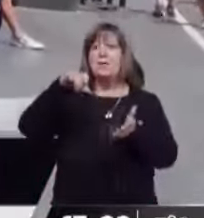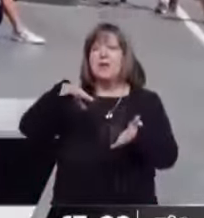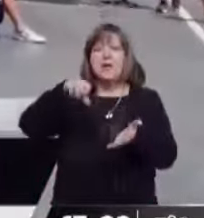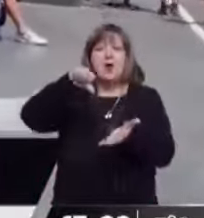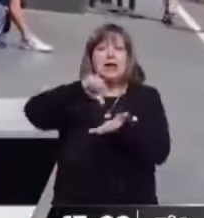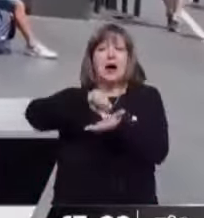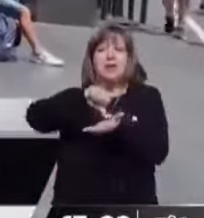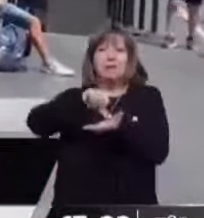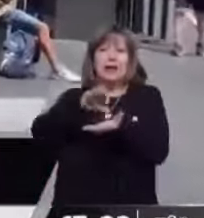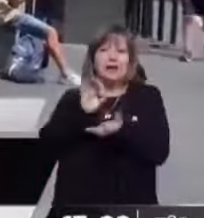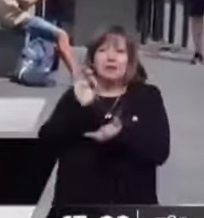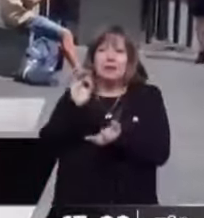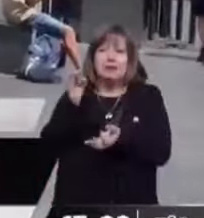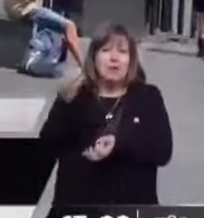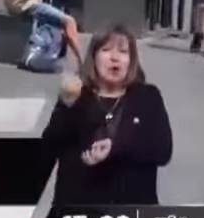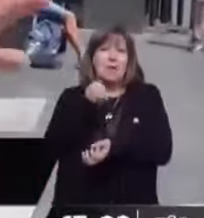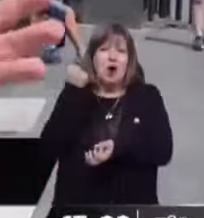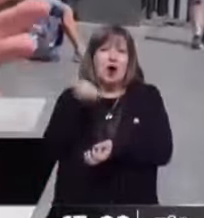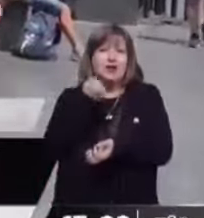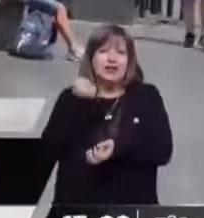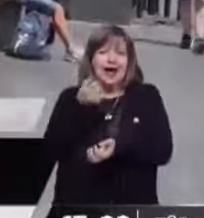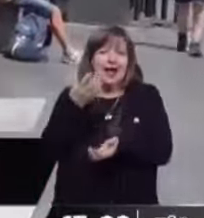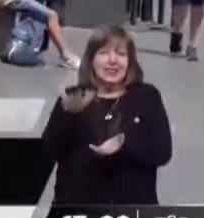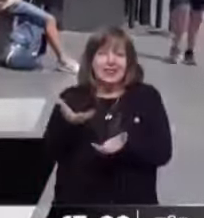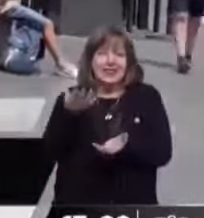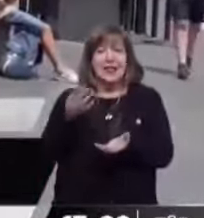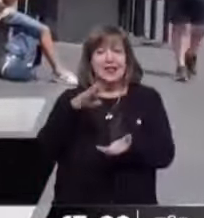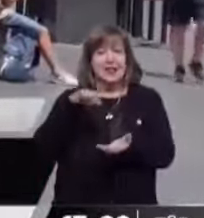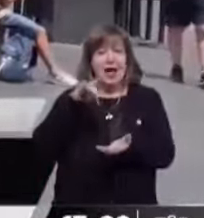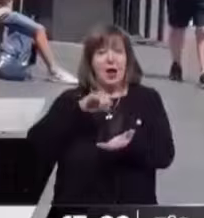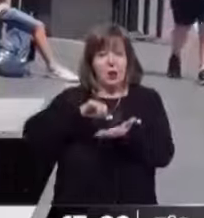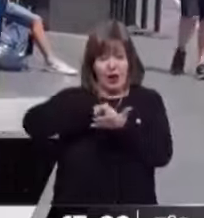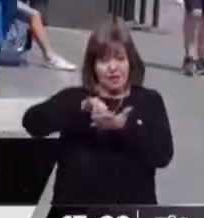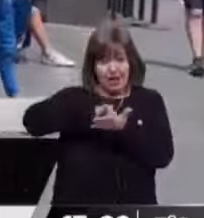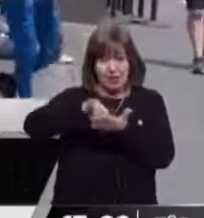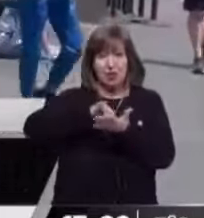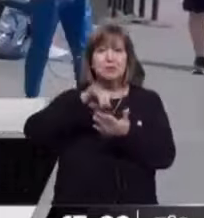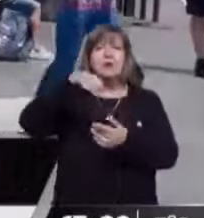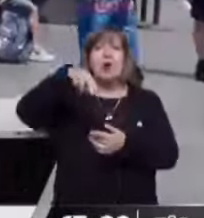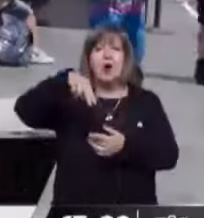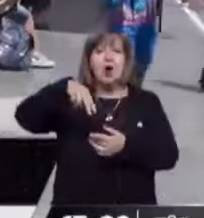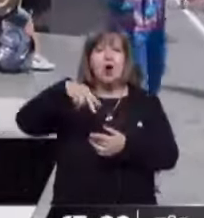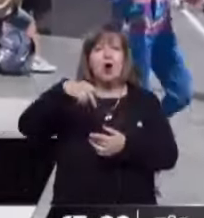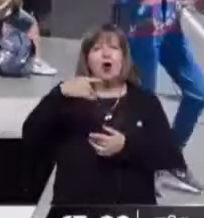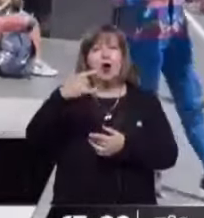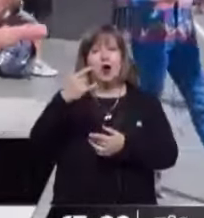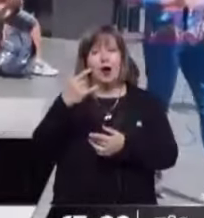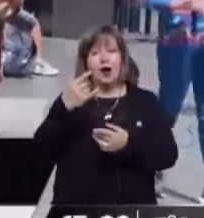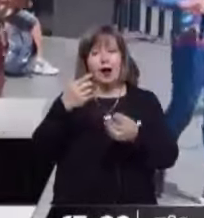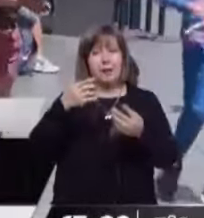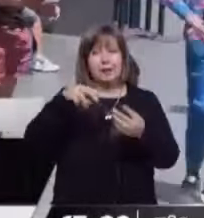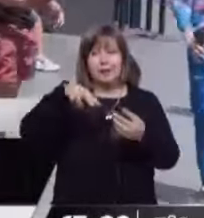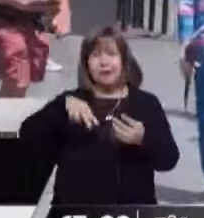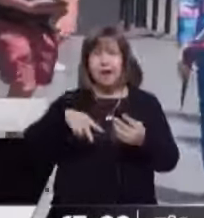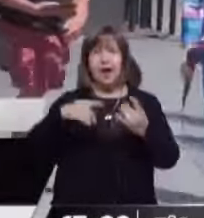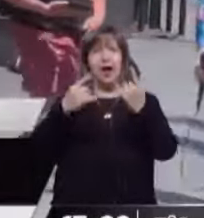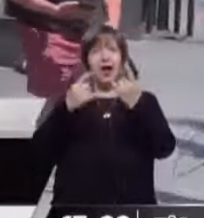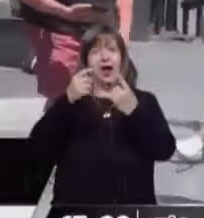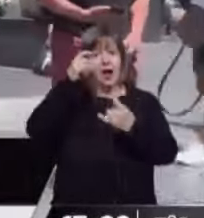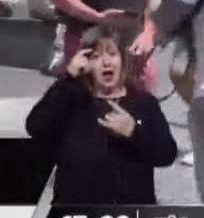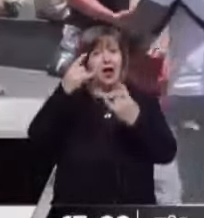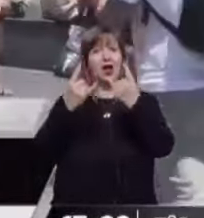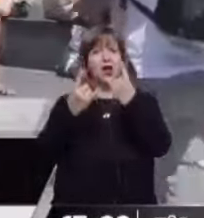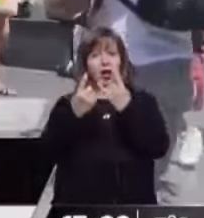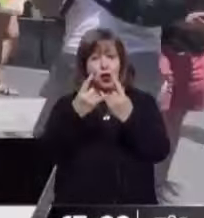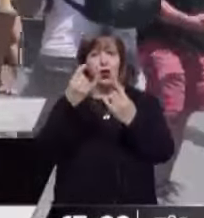del corazón, digamos, ¿no? De la gran manzana de Nueva York. Es donde vienen aquí todos